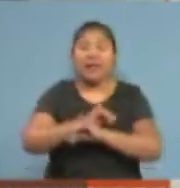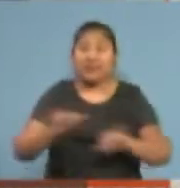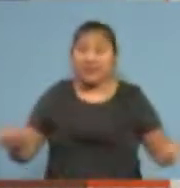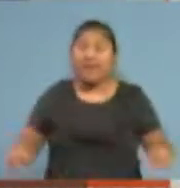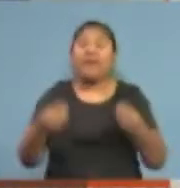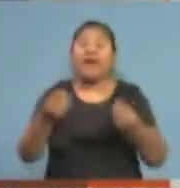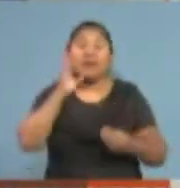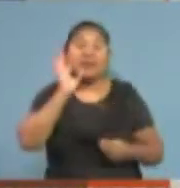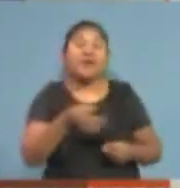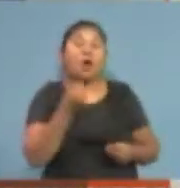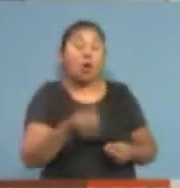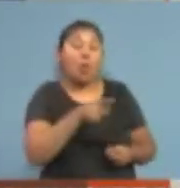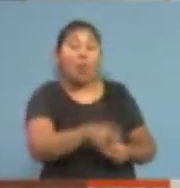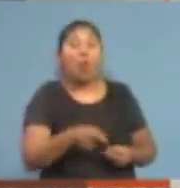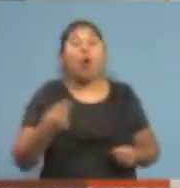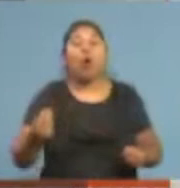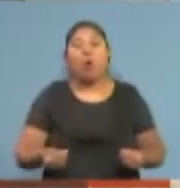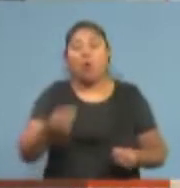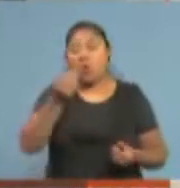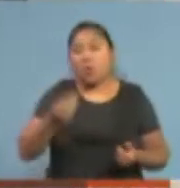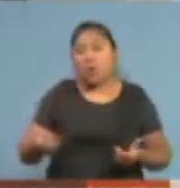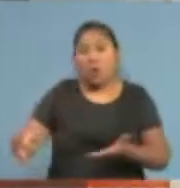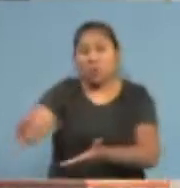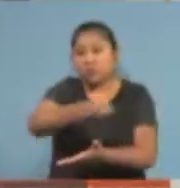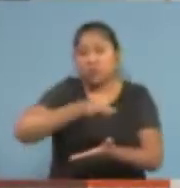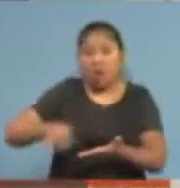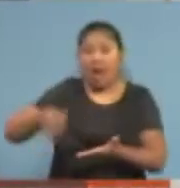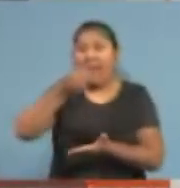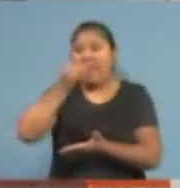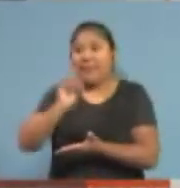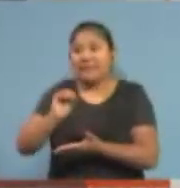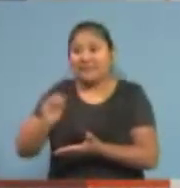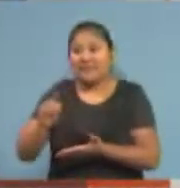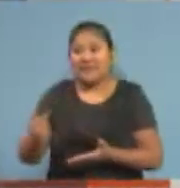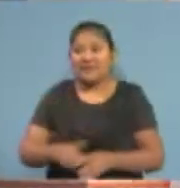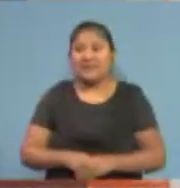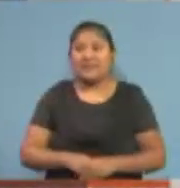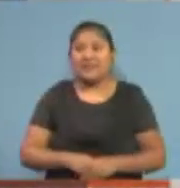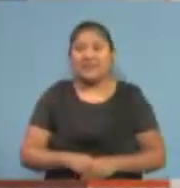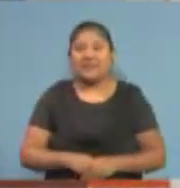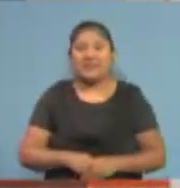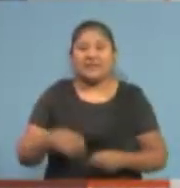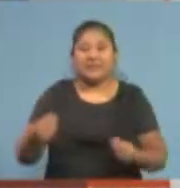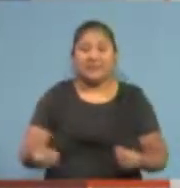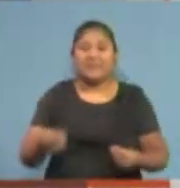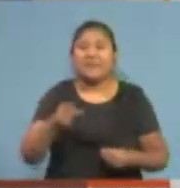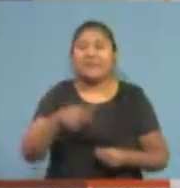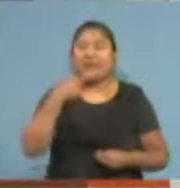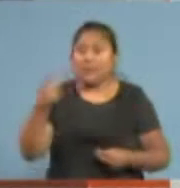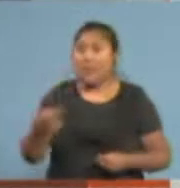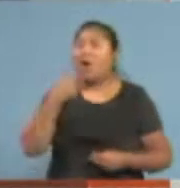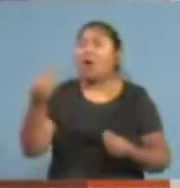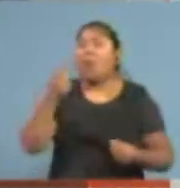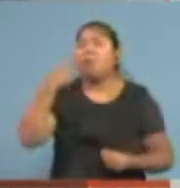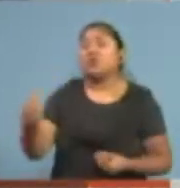siendo el control alimenticio de la municipalidad está siendo bueno pero el exceso de han tenido resultados muy positivos de